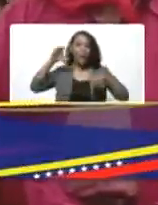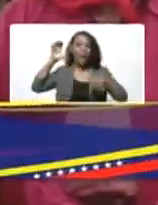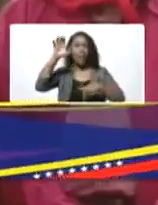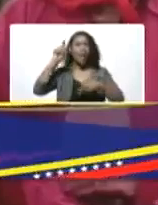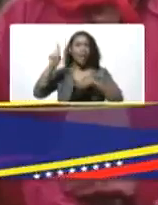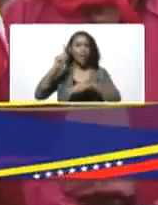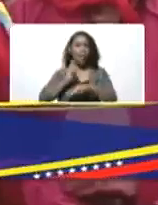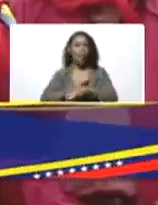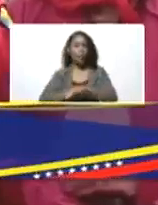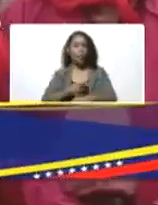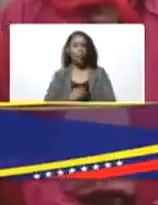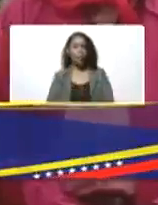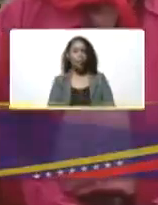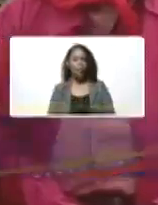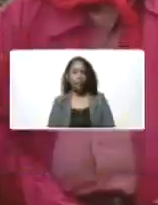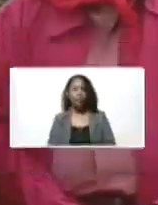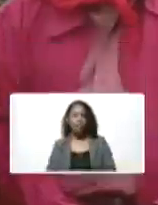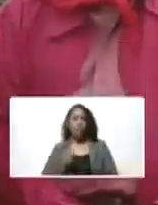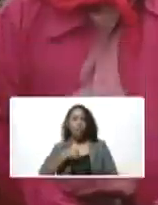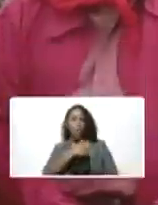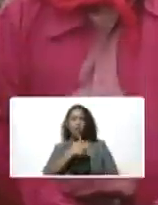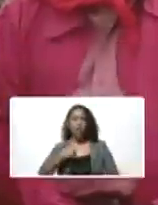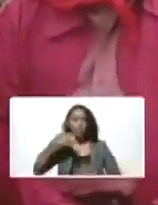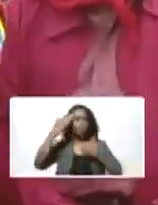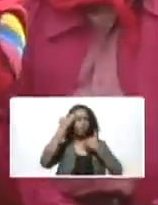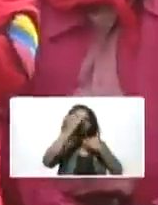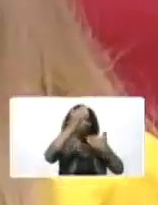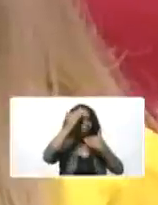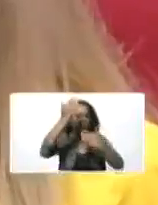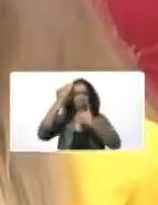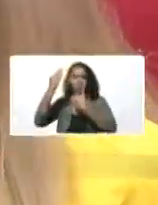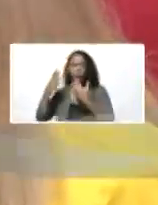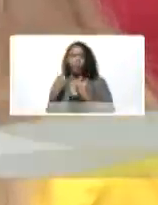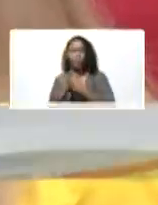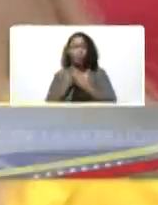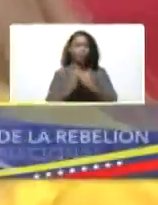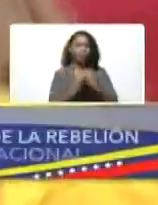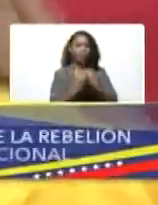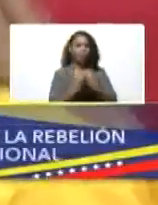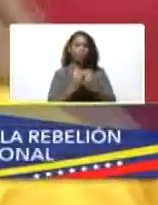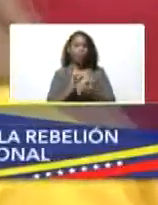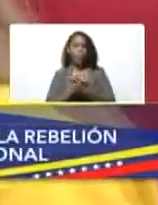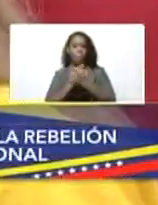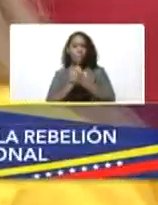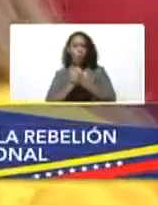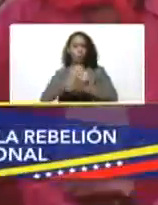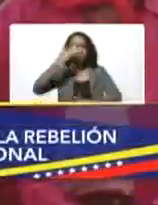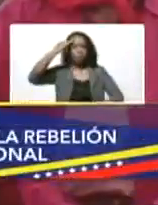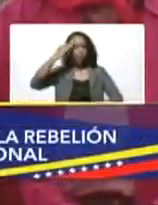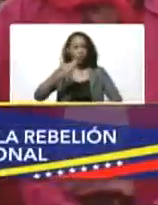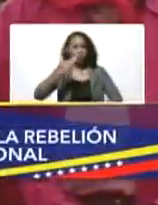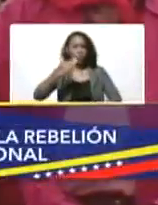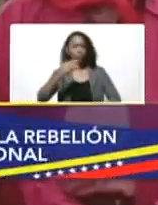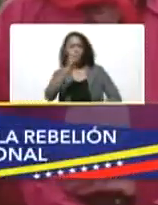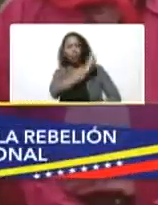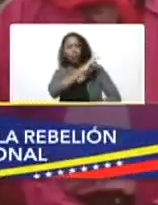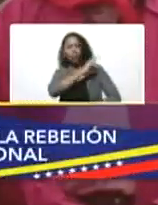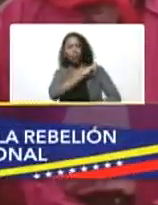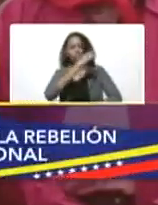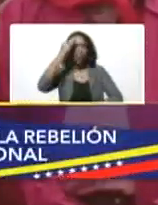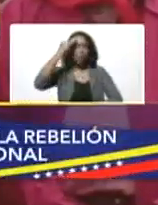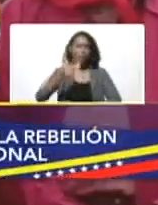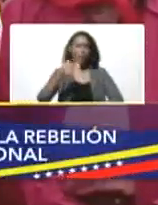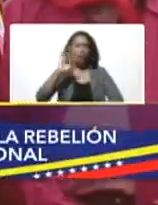ese momento. Quiero saludar a todos los compañeros, oficiales, soldados